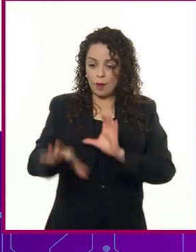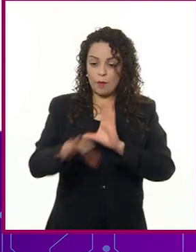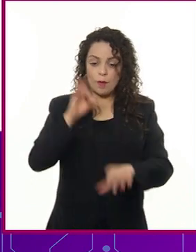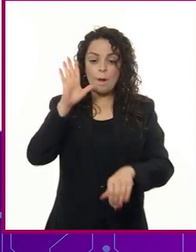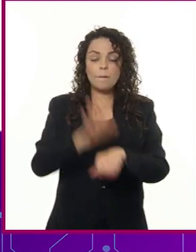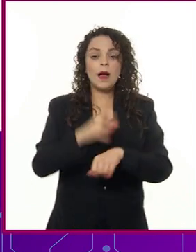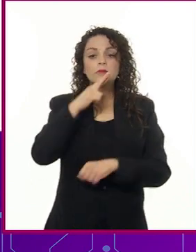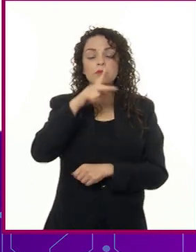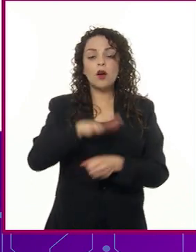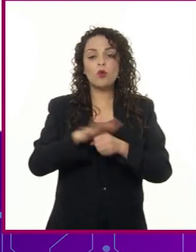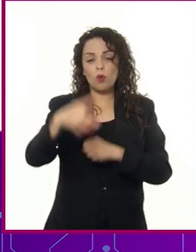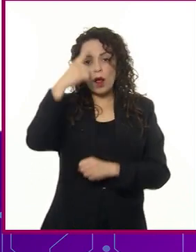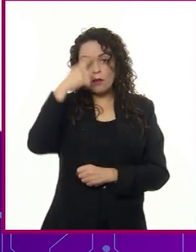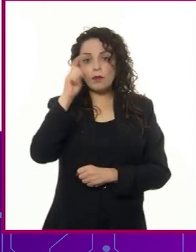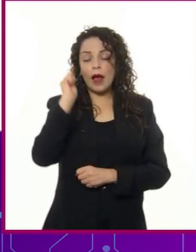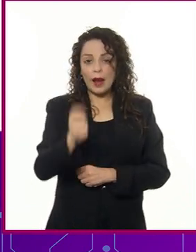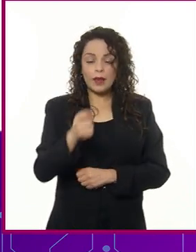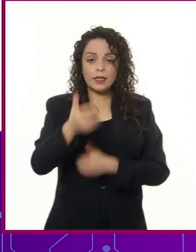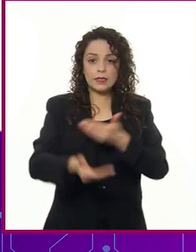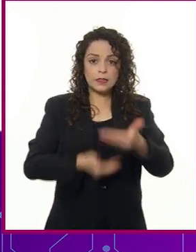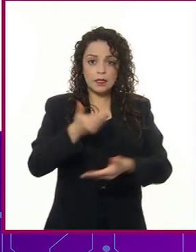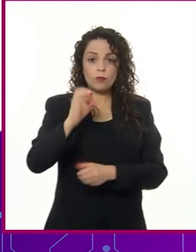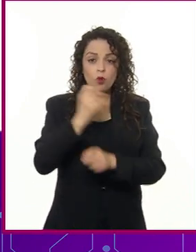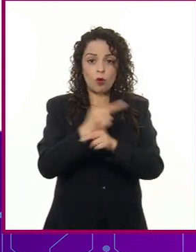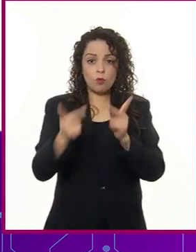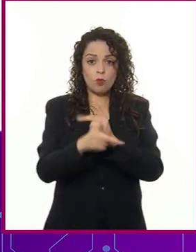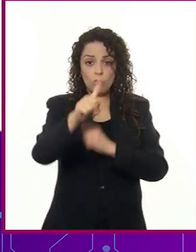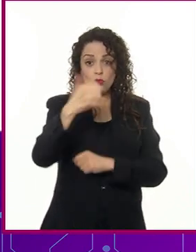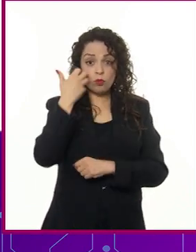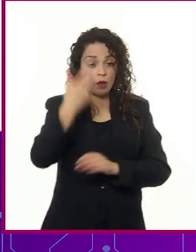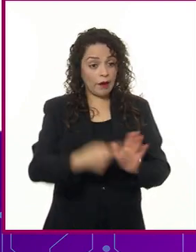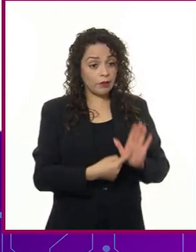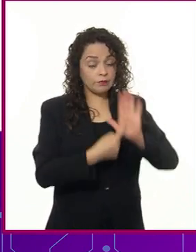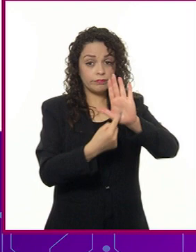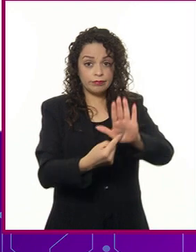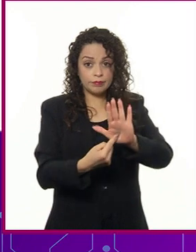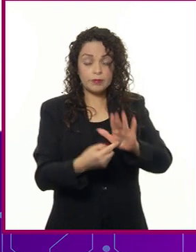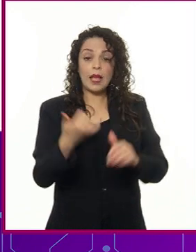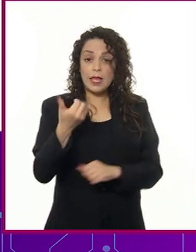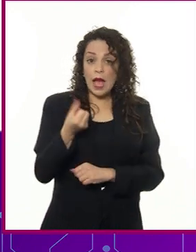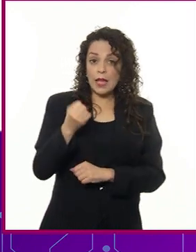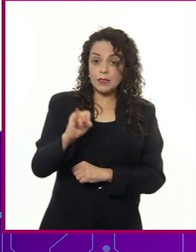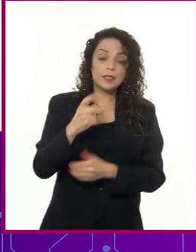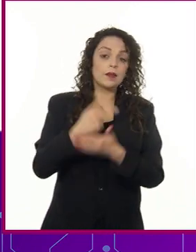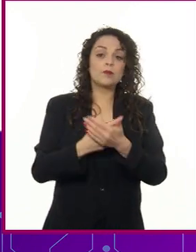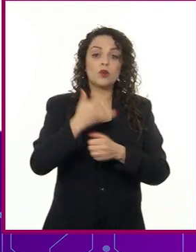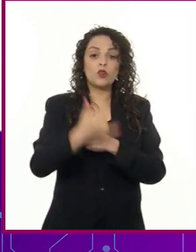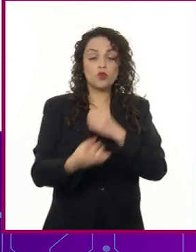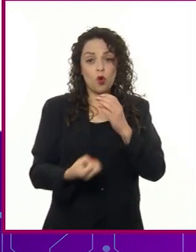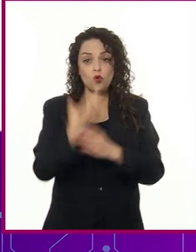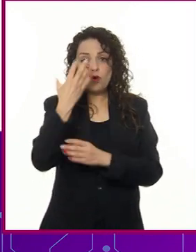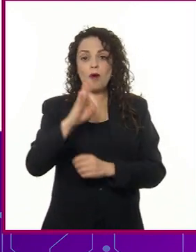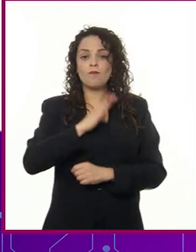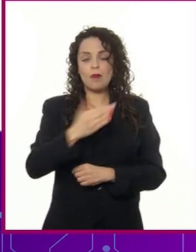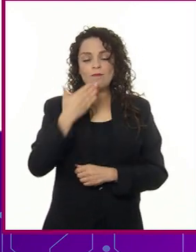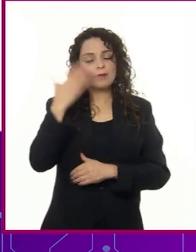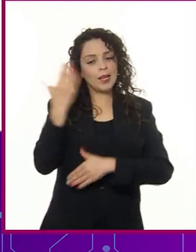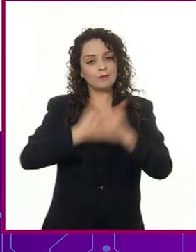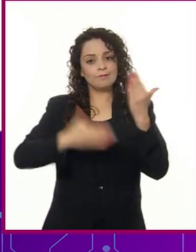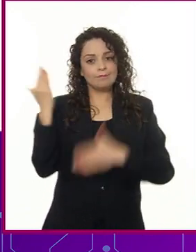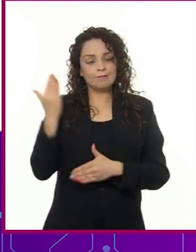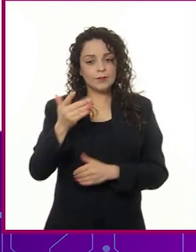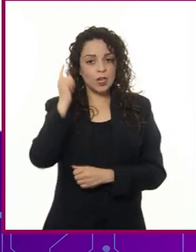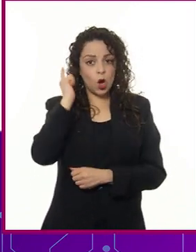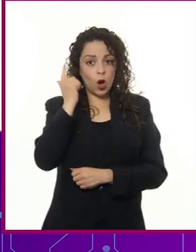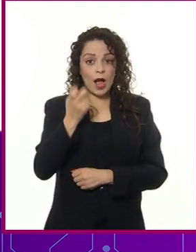para representar el producto o servicio que van a generar y de esa forma su proyecto de innovación sea un éxito.